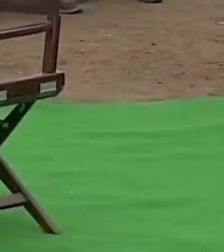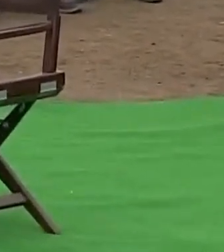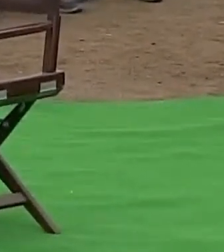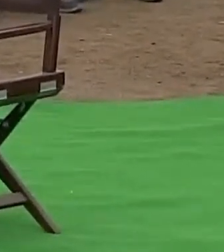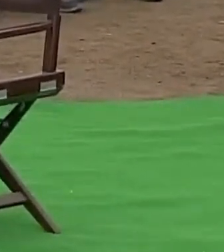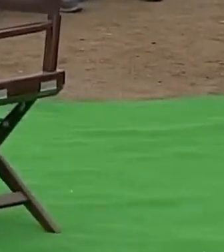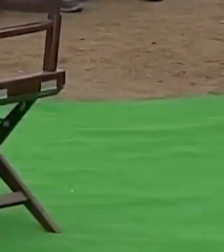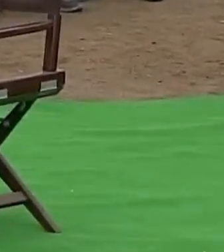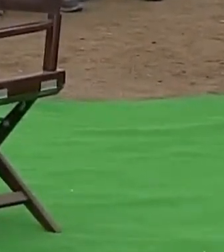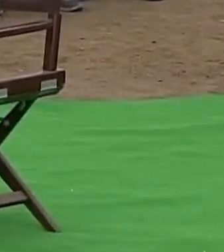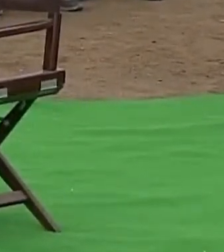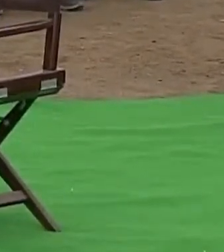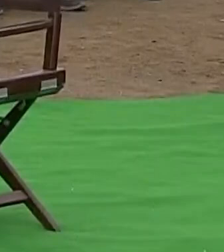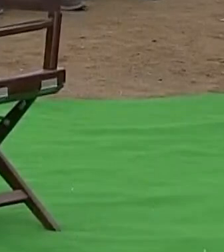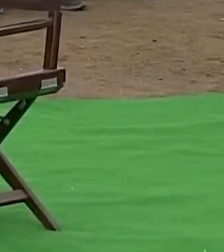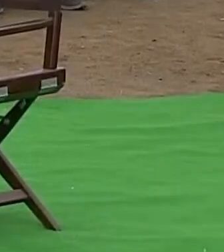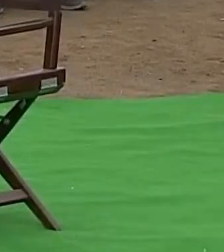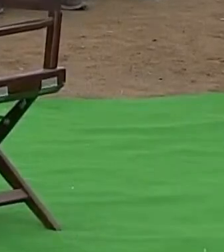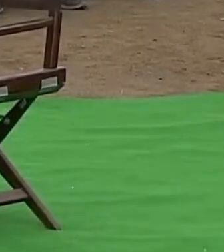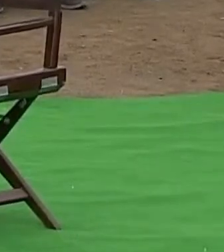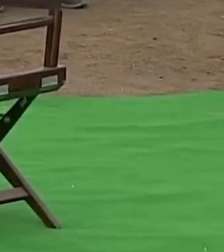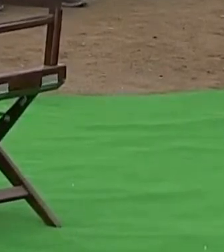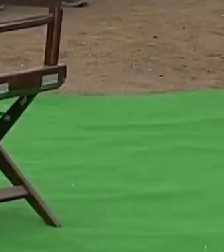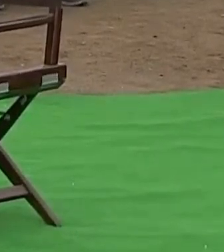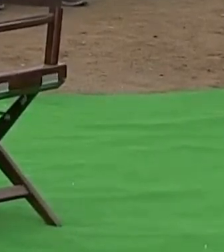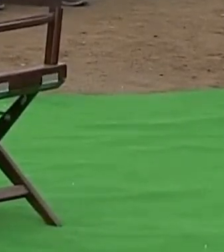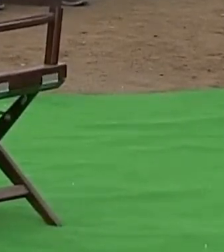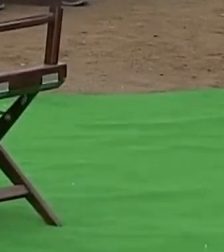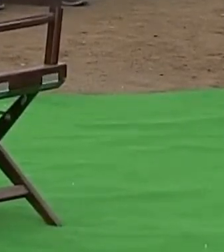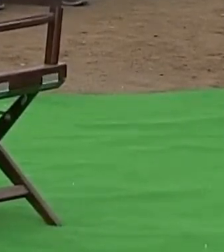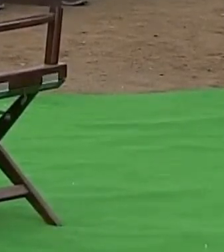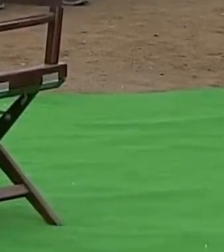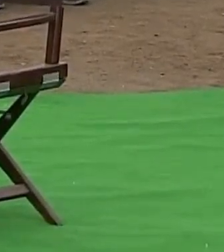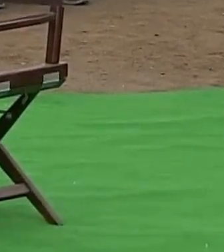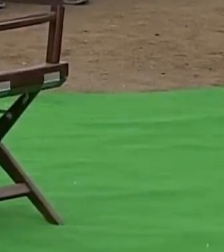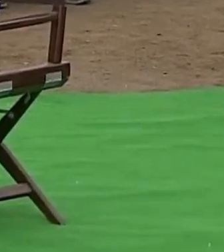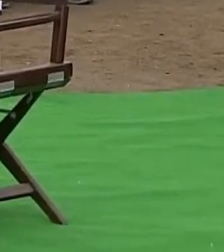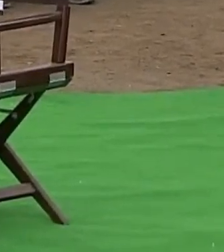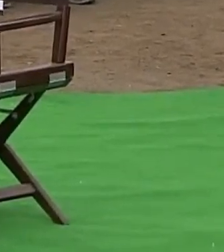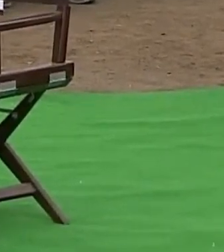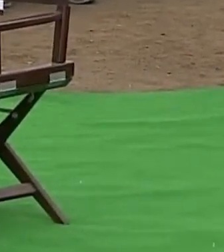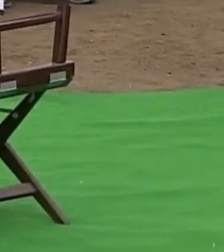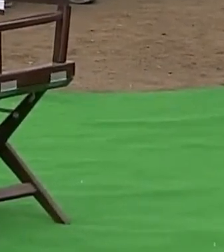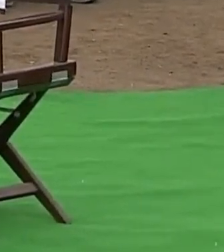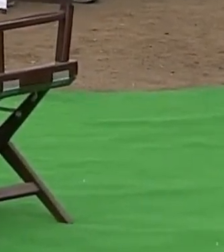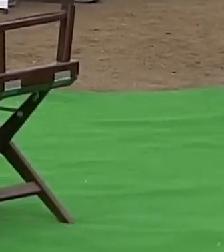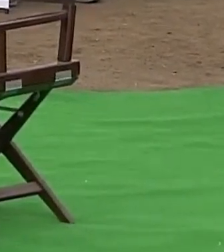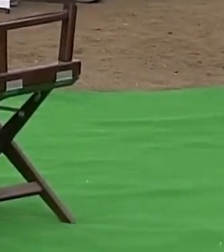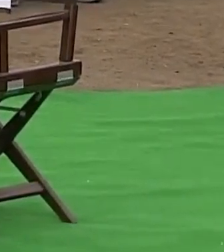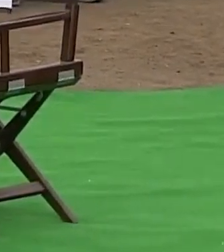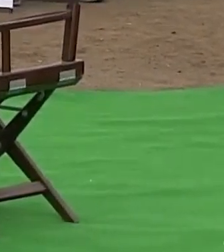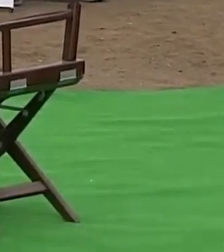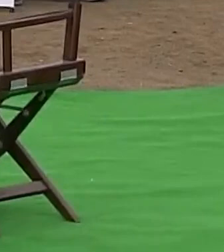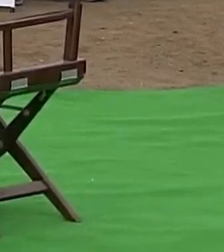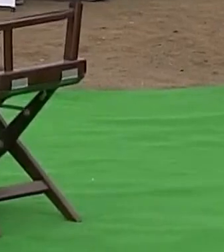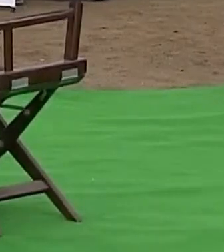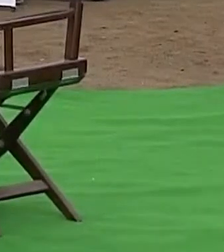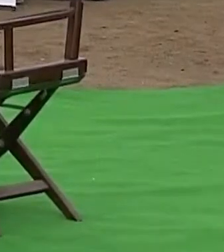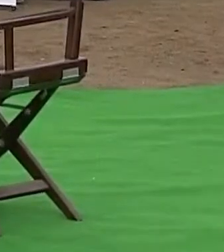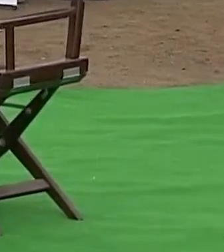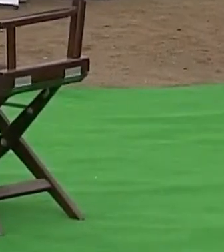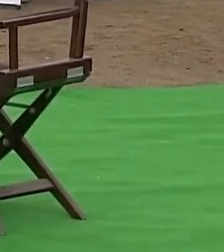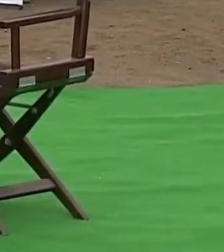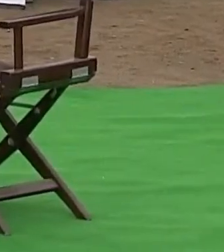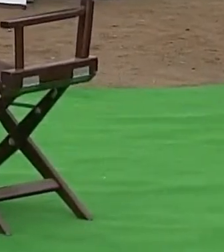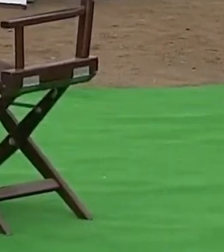este sector. Así es. Y el día de hoy vamos también, fiel al estilo de Cuerpo Médico, a tratar un tema de salud muy prevalente, que es